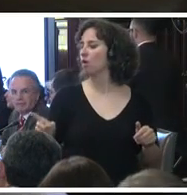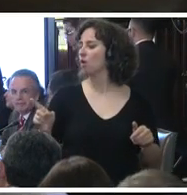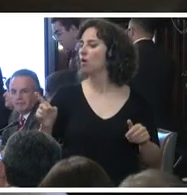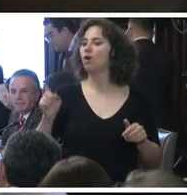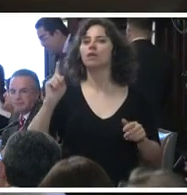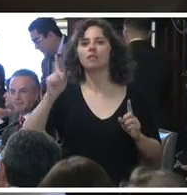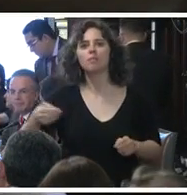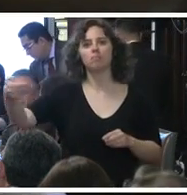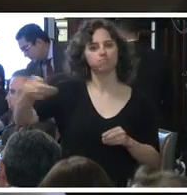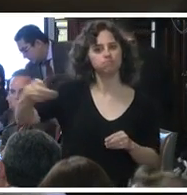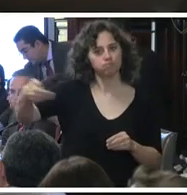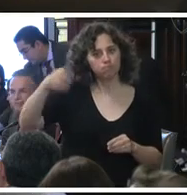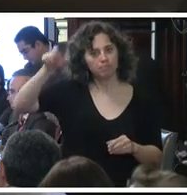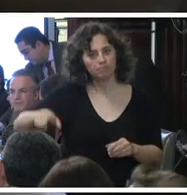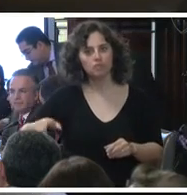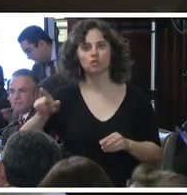online